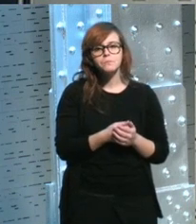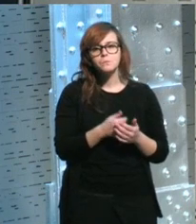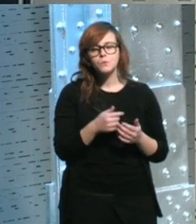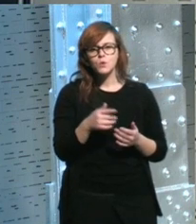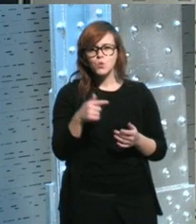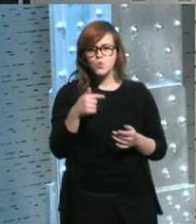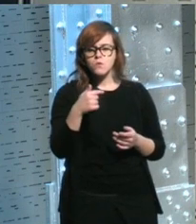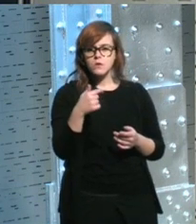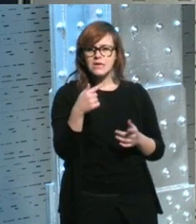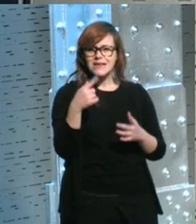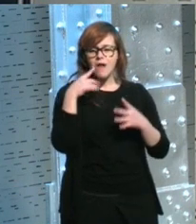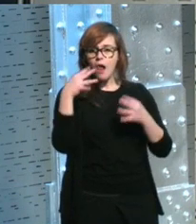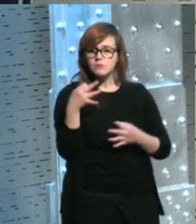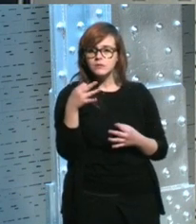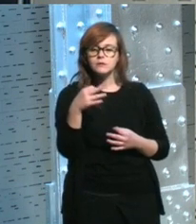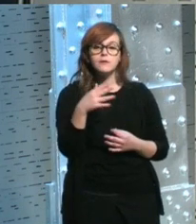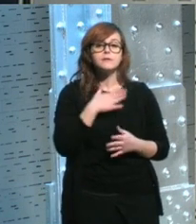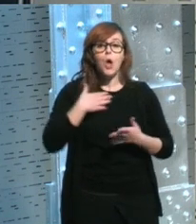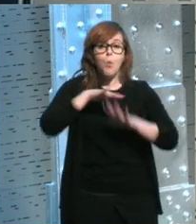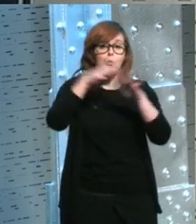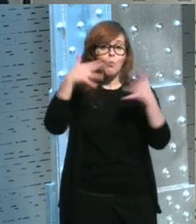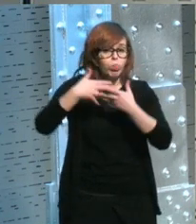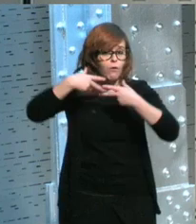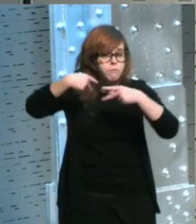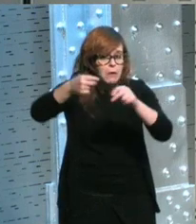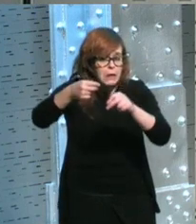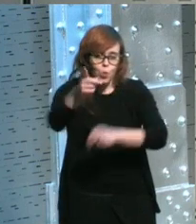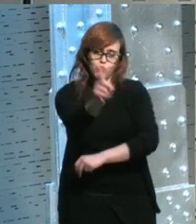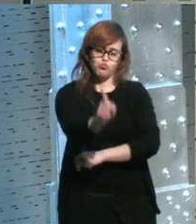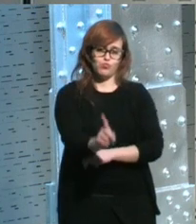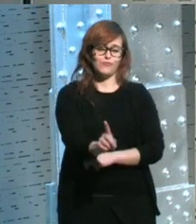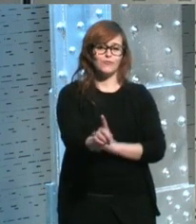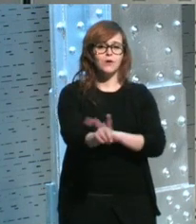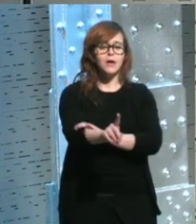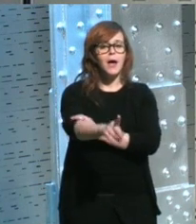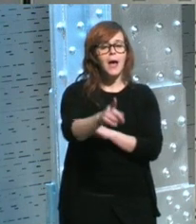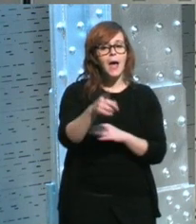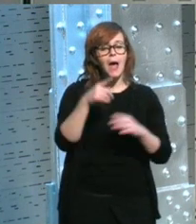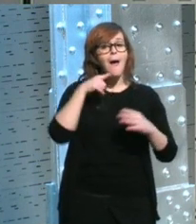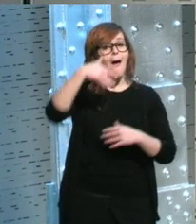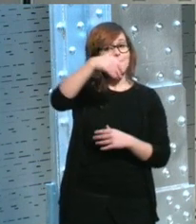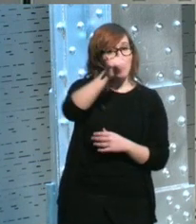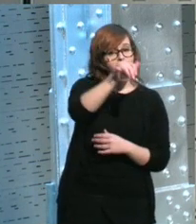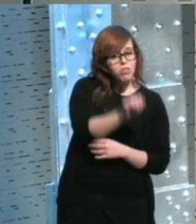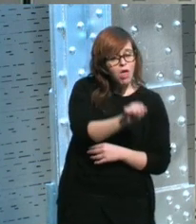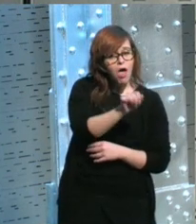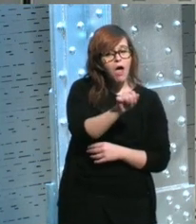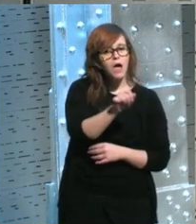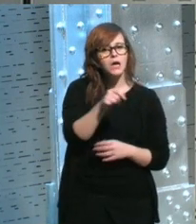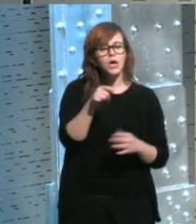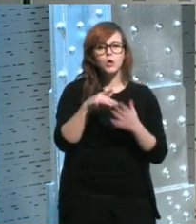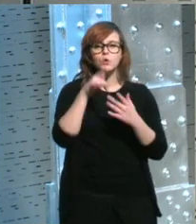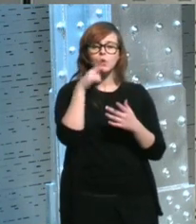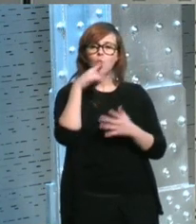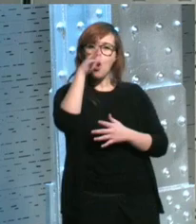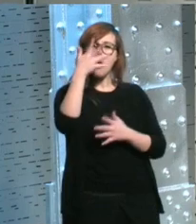no se trata de ninguna manera del fin del mundo. Los mayas tenían un calendario muy bien representados con ruedas